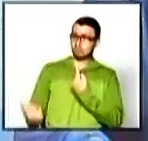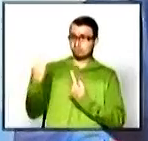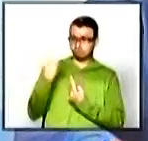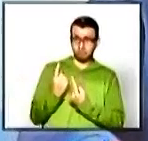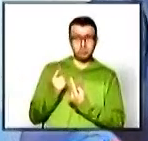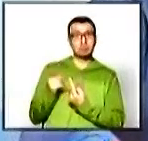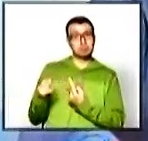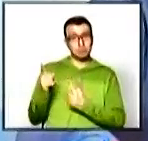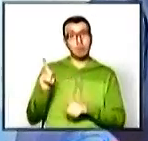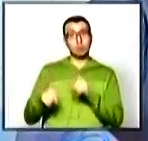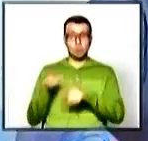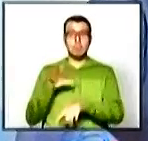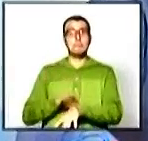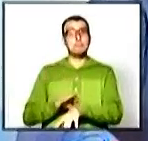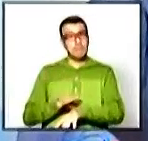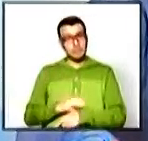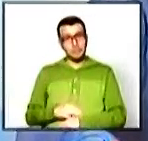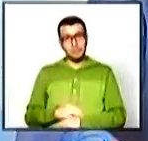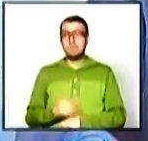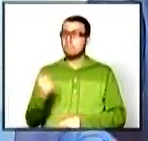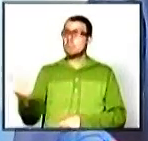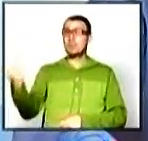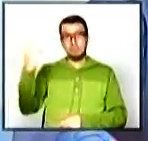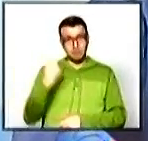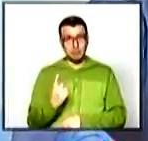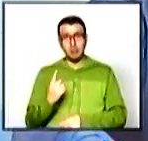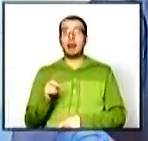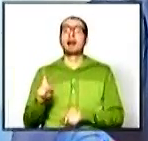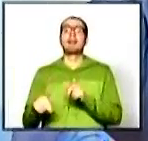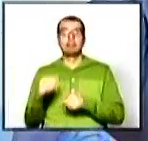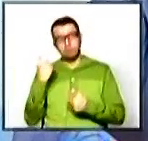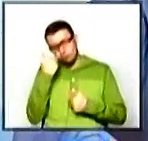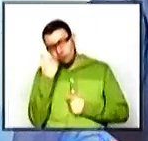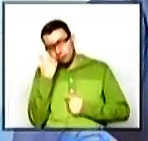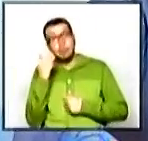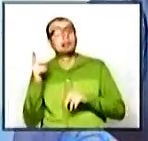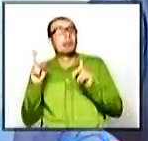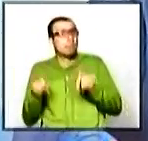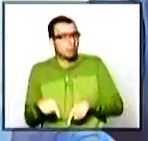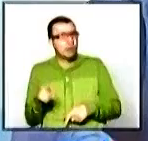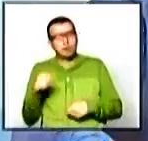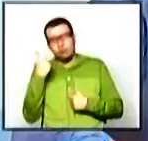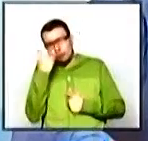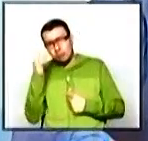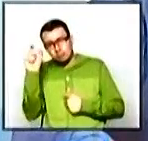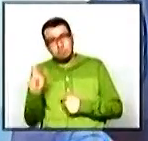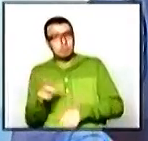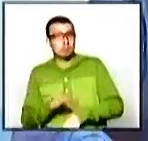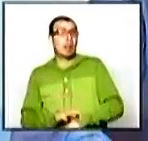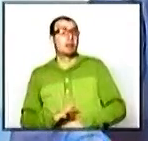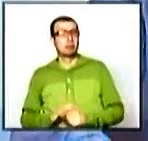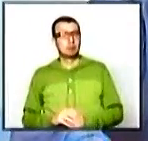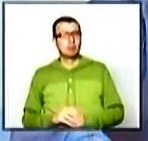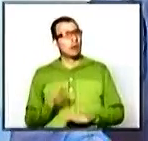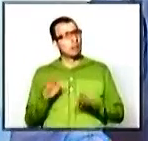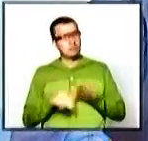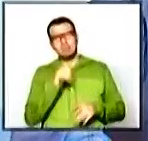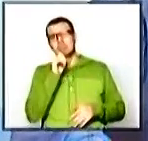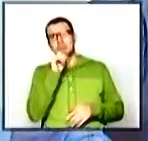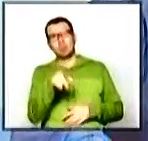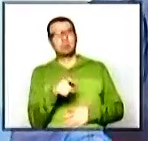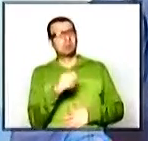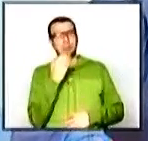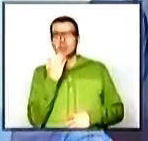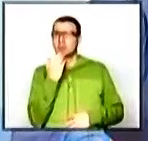y los médicos también terminamos siendo pacientes. Entonces una vez se pregunta, ¿por qué muchos